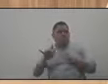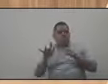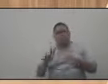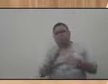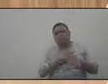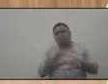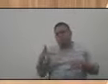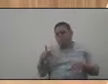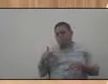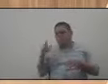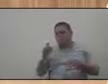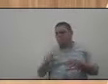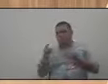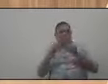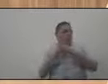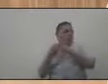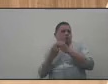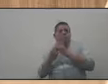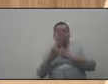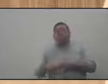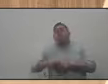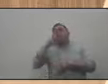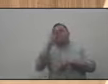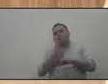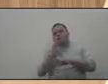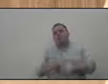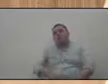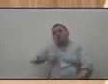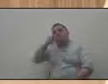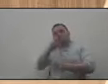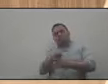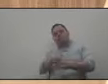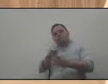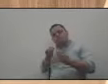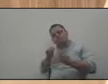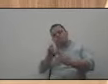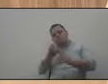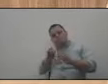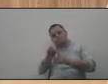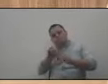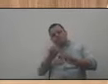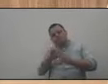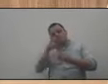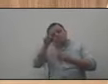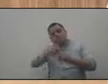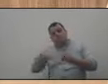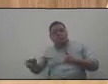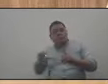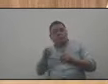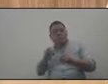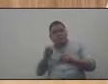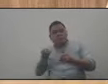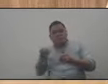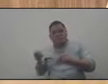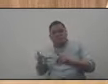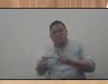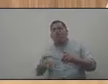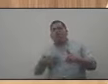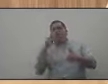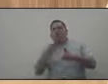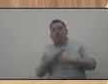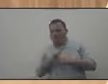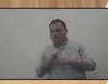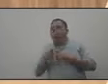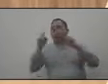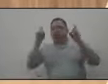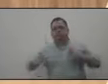Departamental, de nuestro Consejo Directivo, así se ha llevado, ir a la población vulnerable, llegar